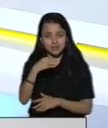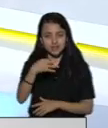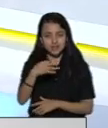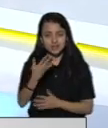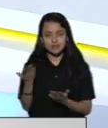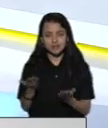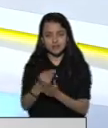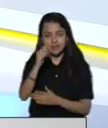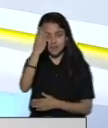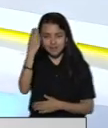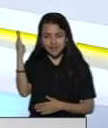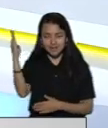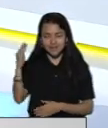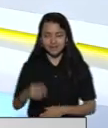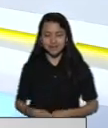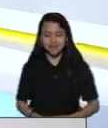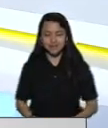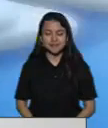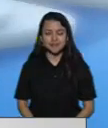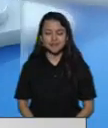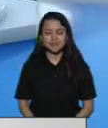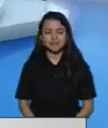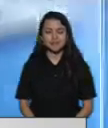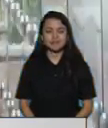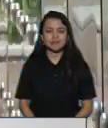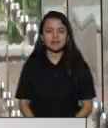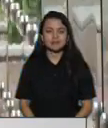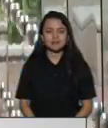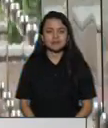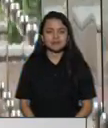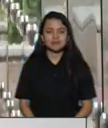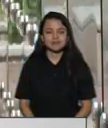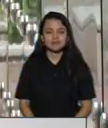desde la capital del Atlántico. Jorge, buenas tardes.